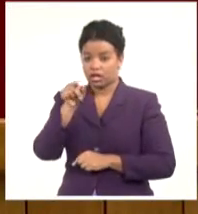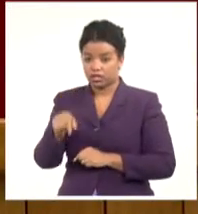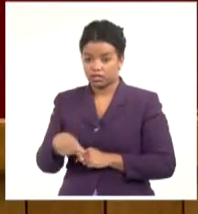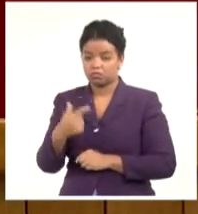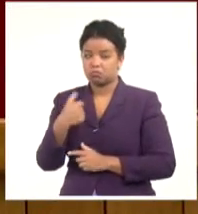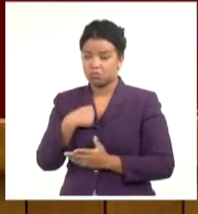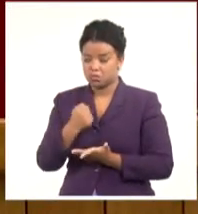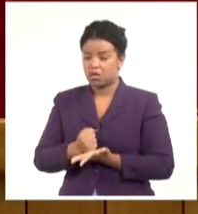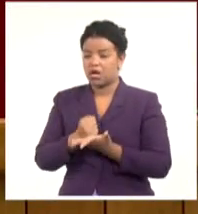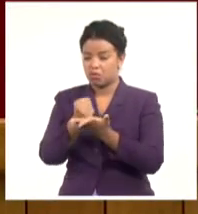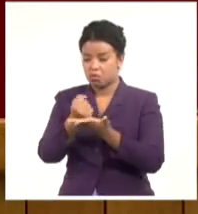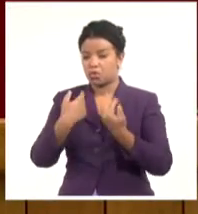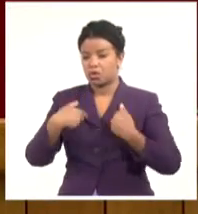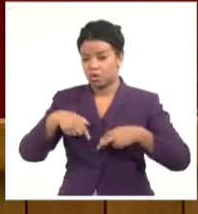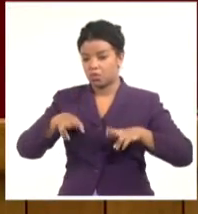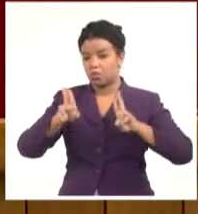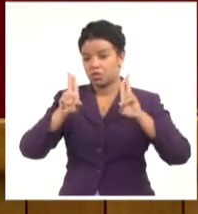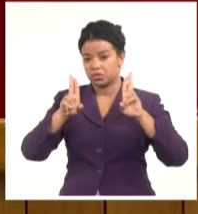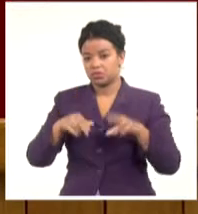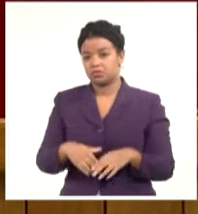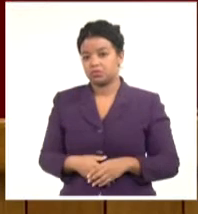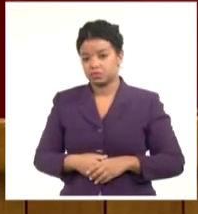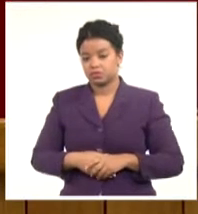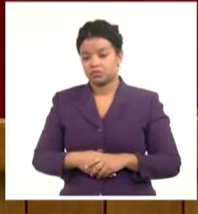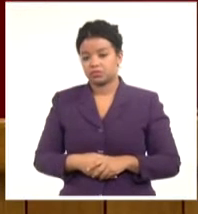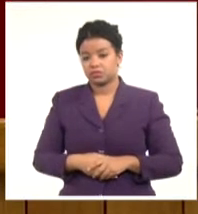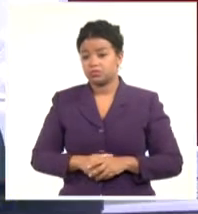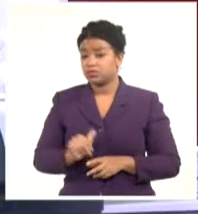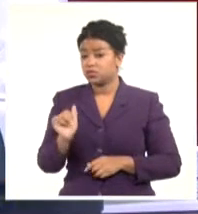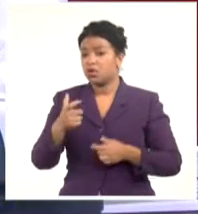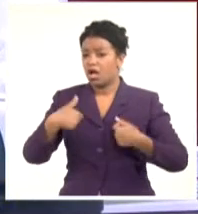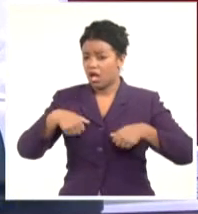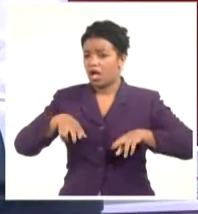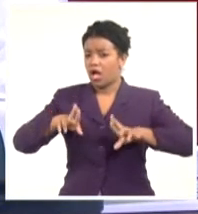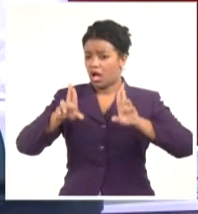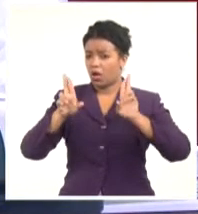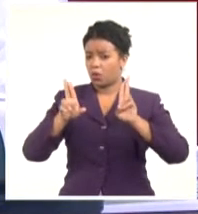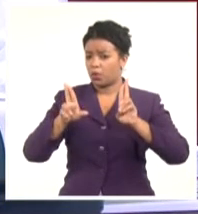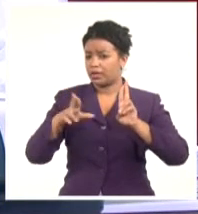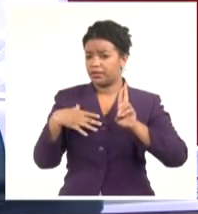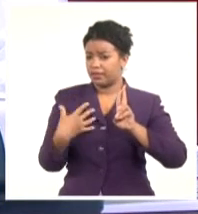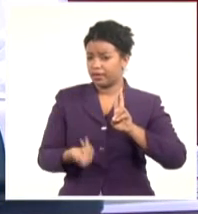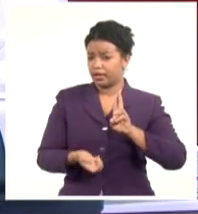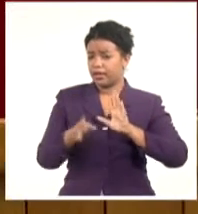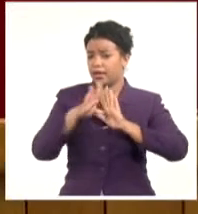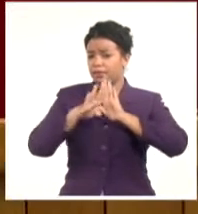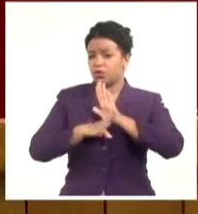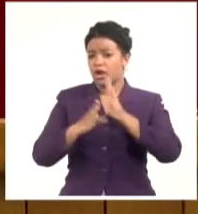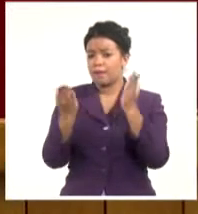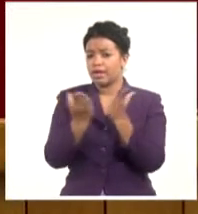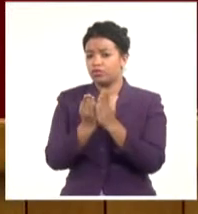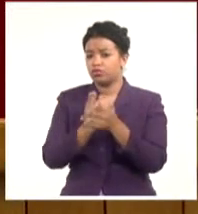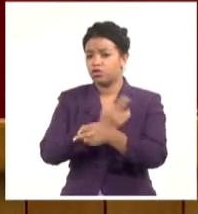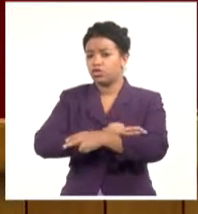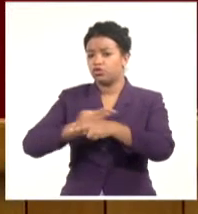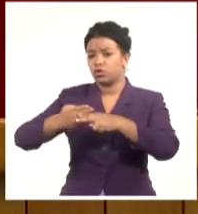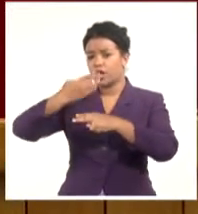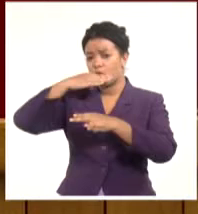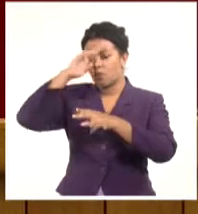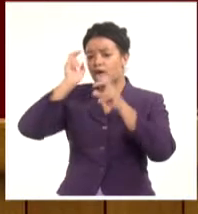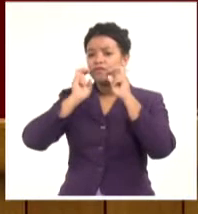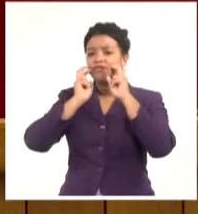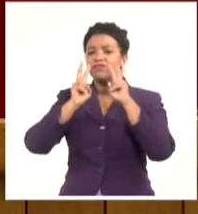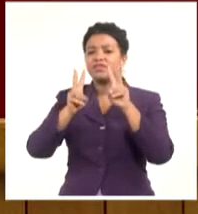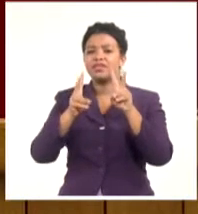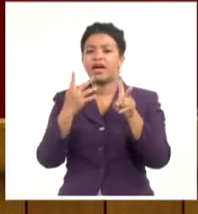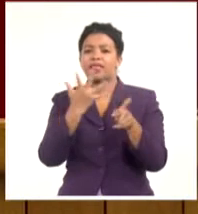apoyo con todas mis fuerzas. Como apoyo la idea de incluir en los programas de estudio de Historia de Cuba la vida y obra del